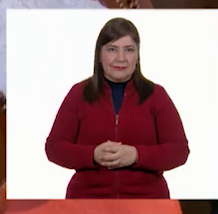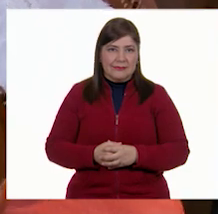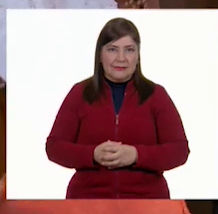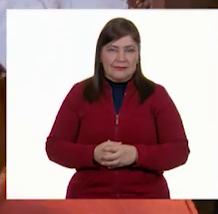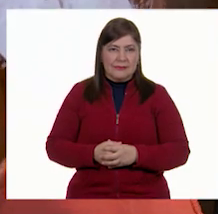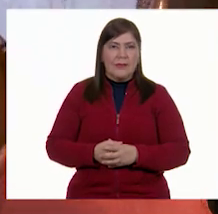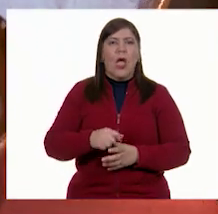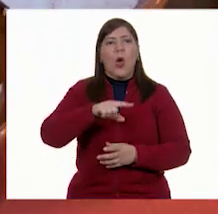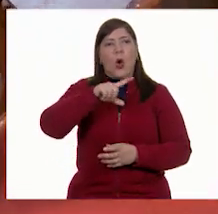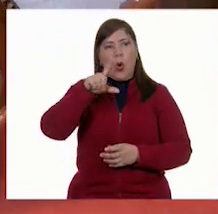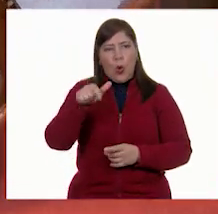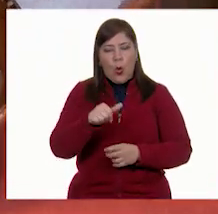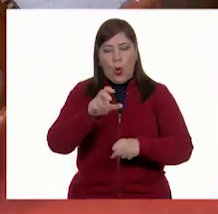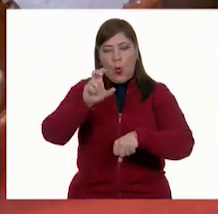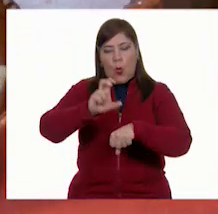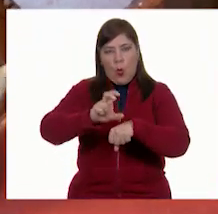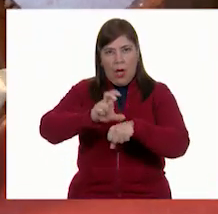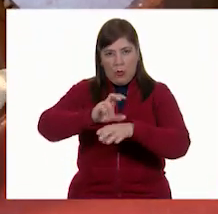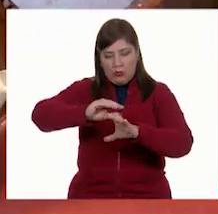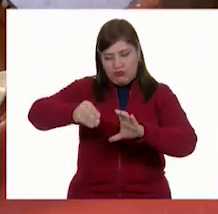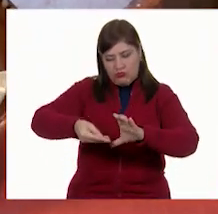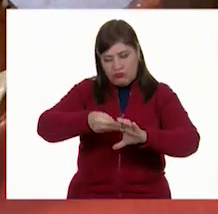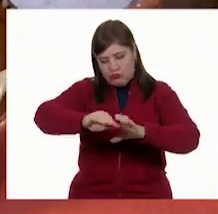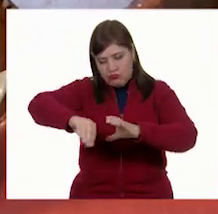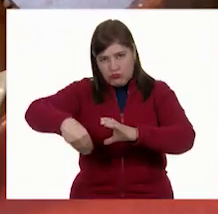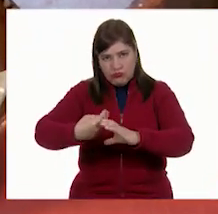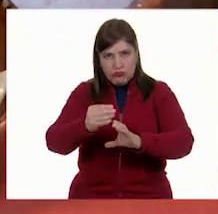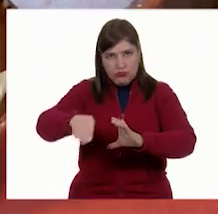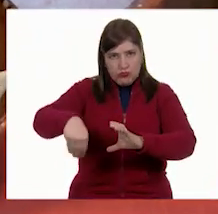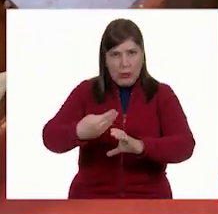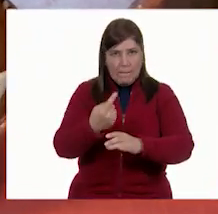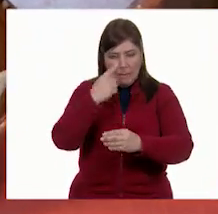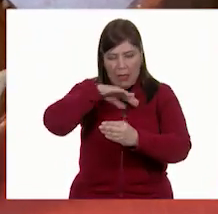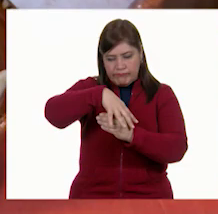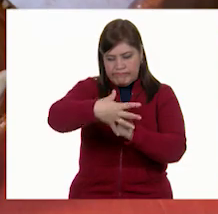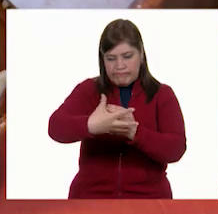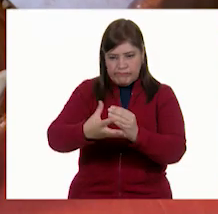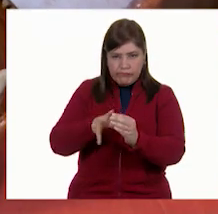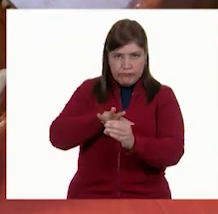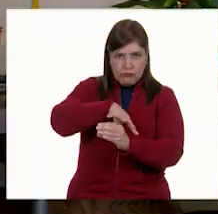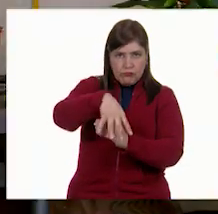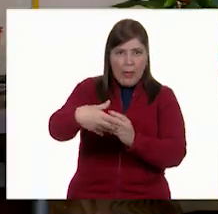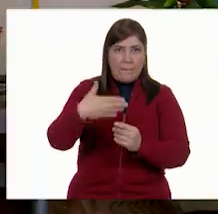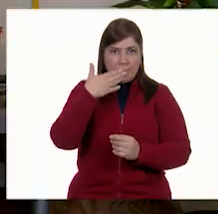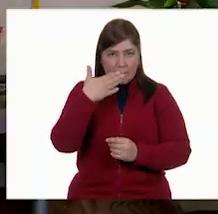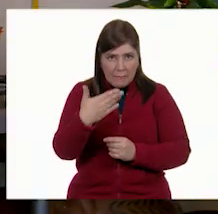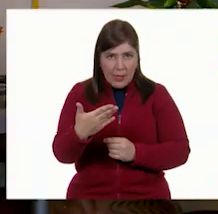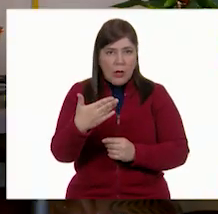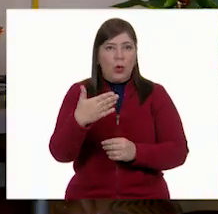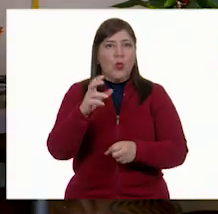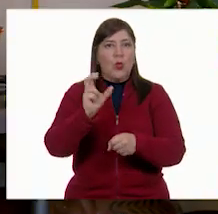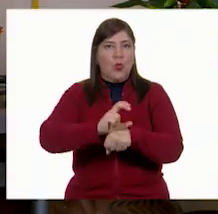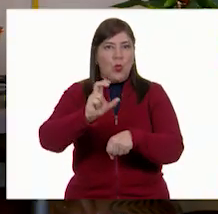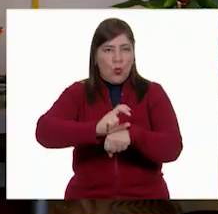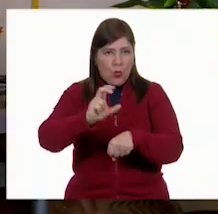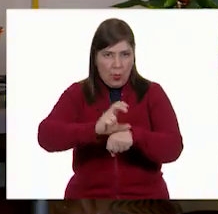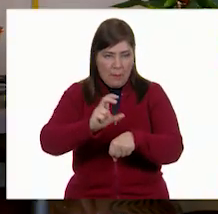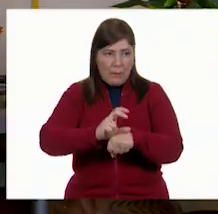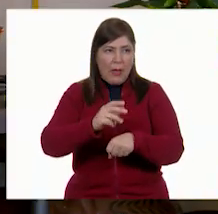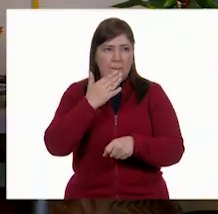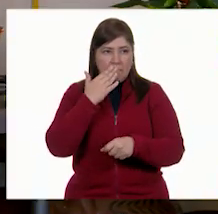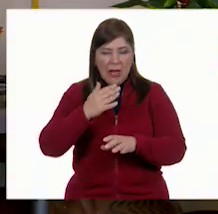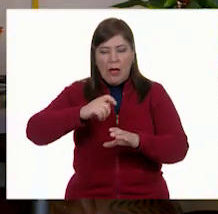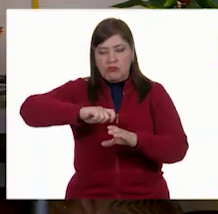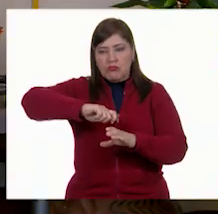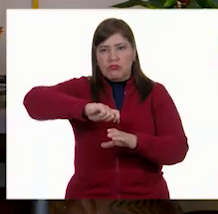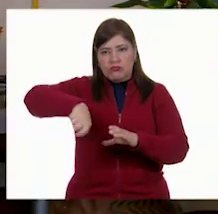Y pasamos por el huevo para que se le pegue bien. Da un huevo muy bien